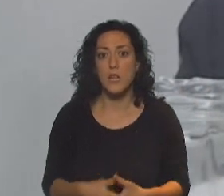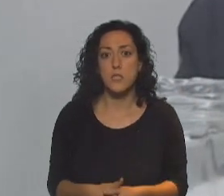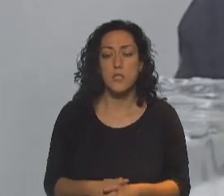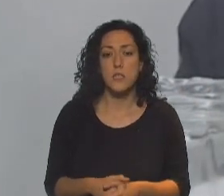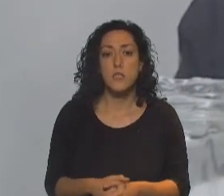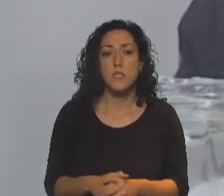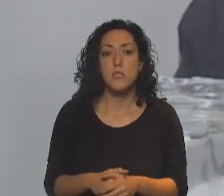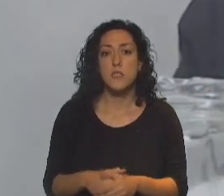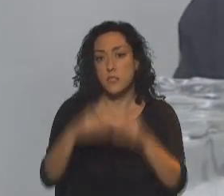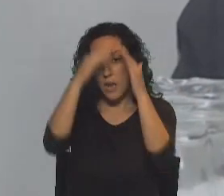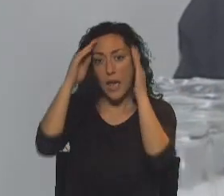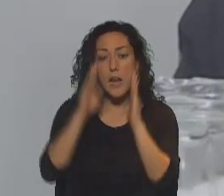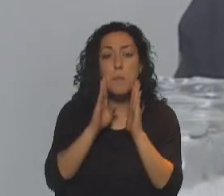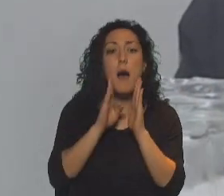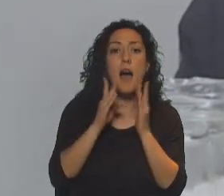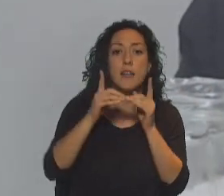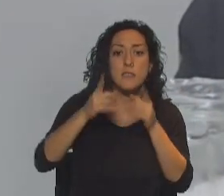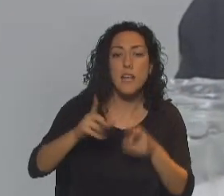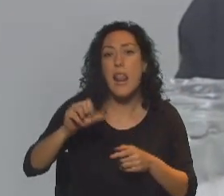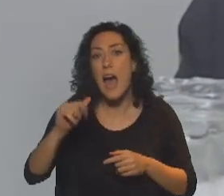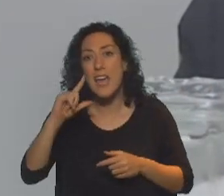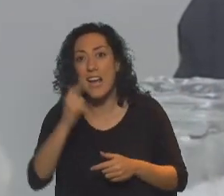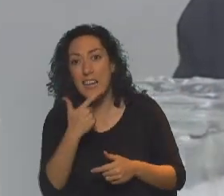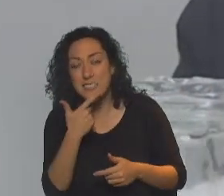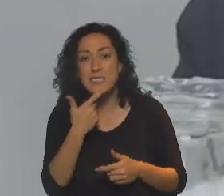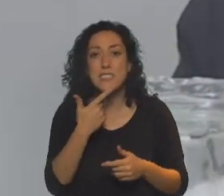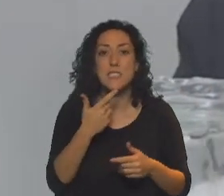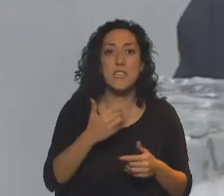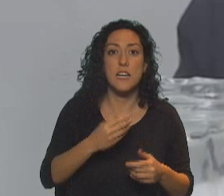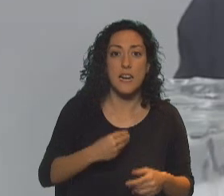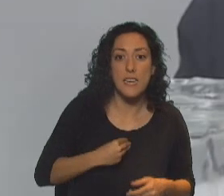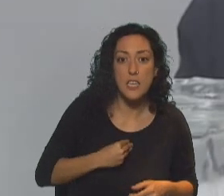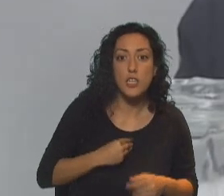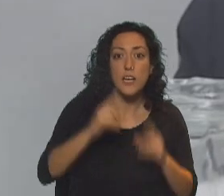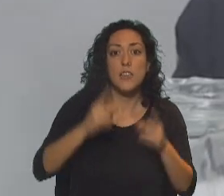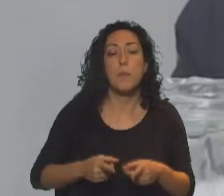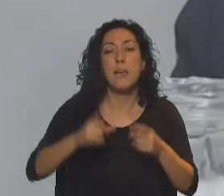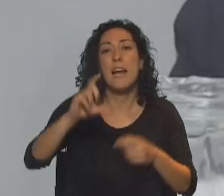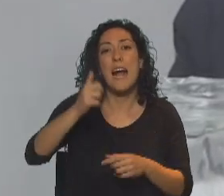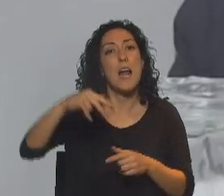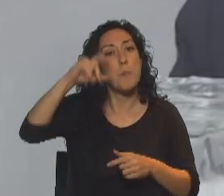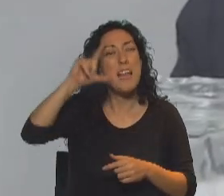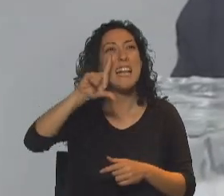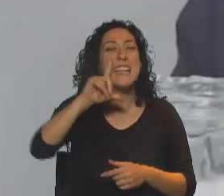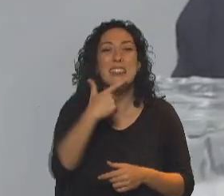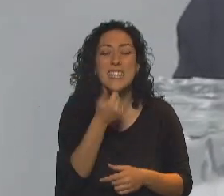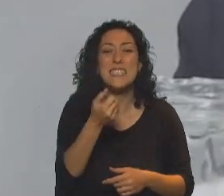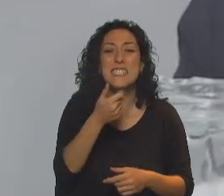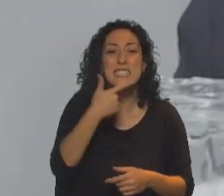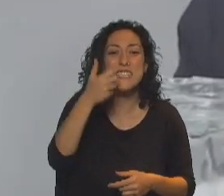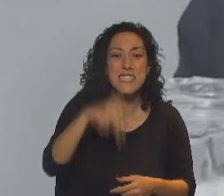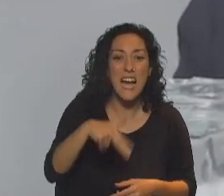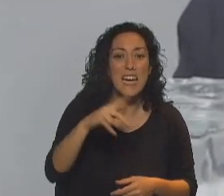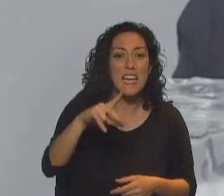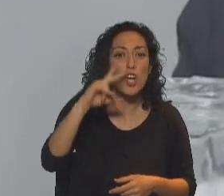y de hermanas laicas, de hermanas religiosas. Me hubieran gustado que estuvieran mis amigas las carmelitas de San Nicolás, pero no pueden porque son